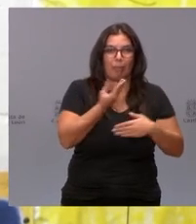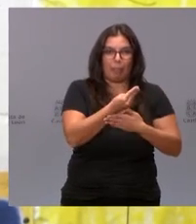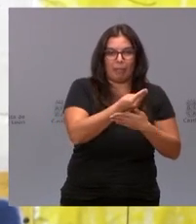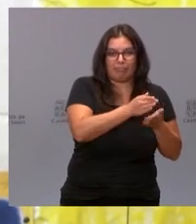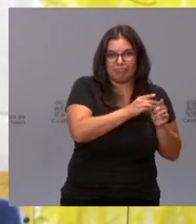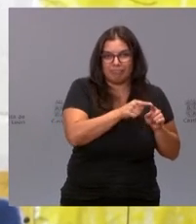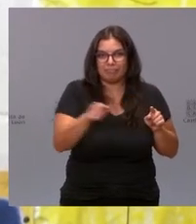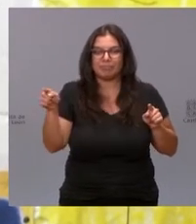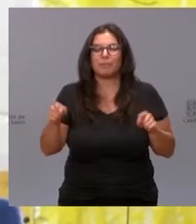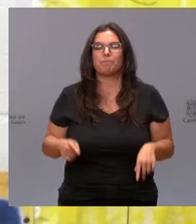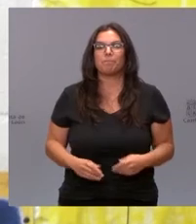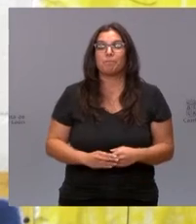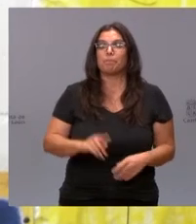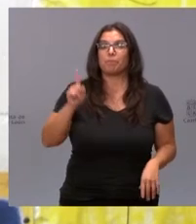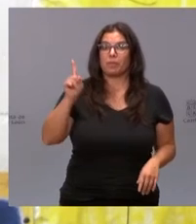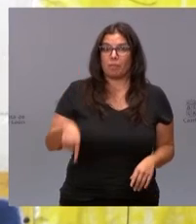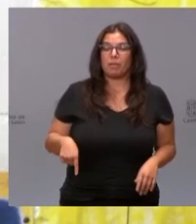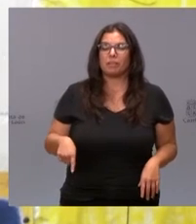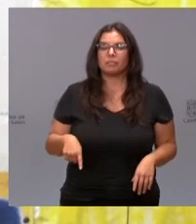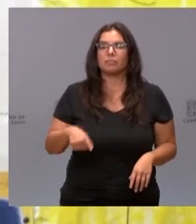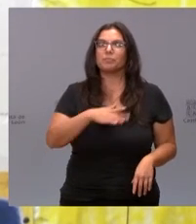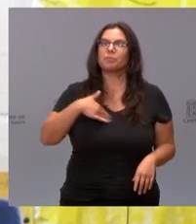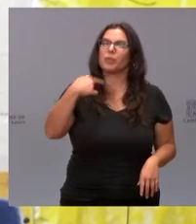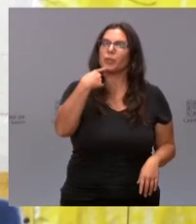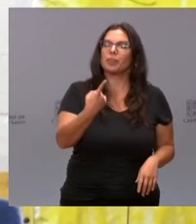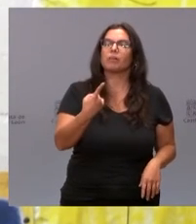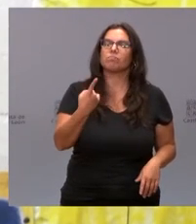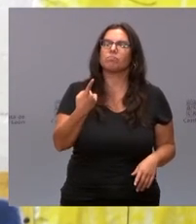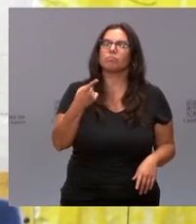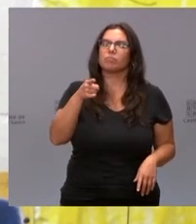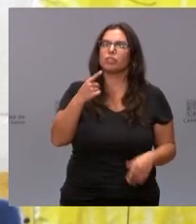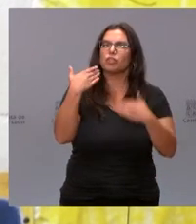recientes. Y también quiero decir que esto es fruto de